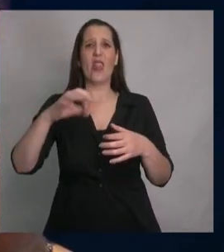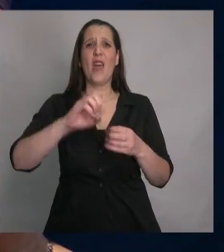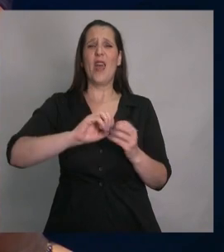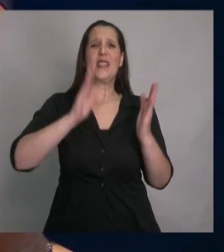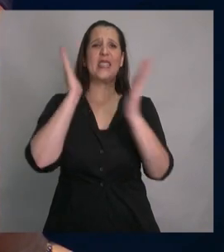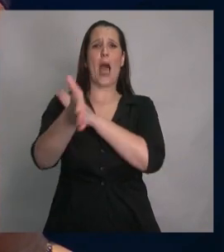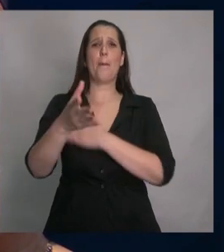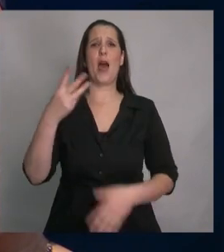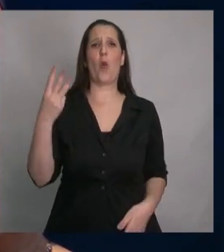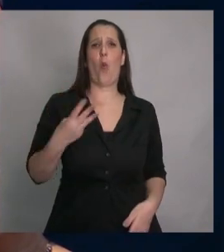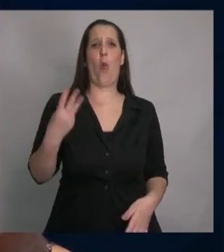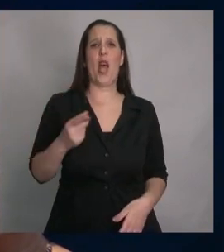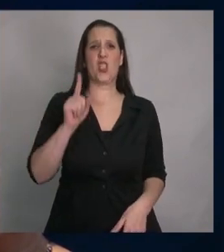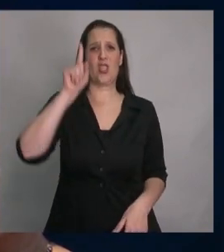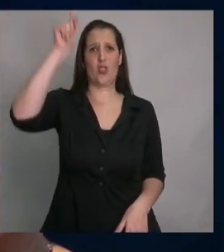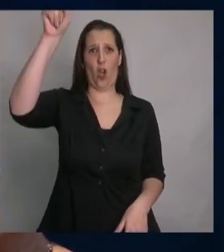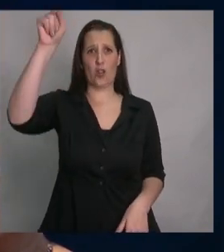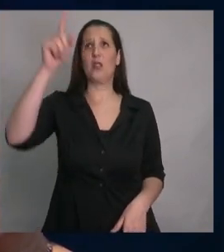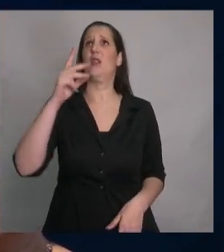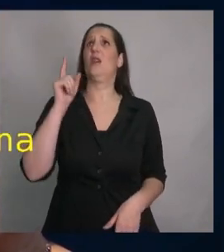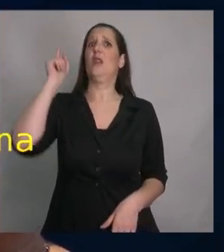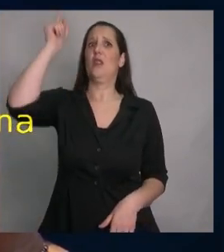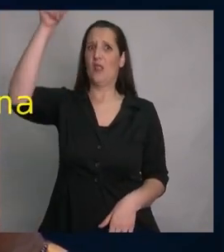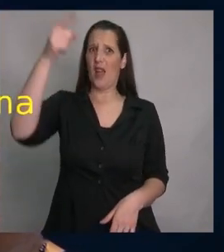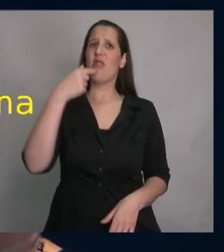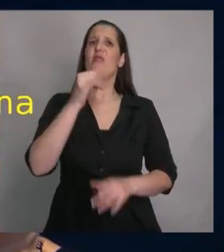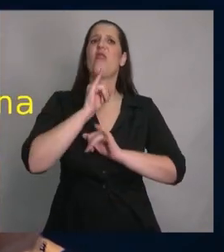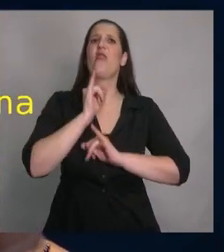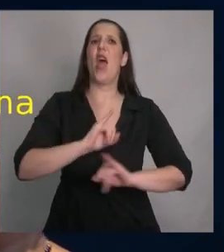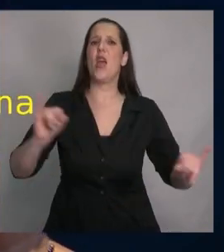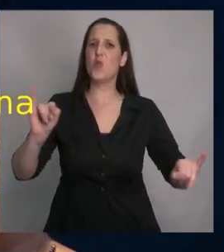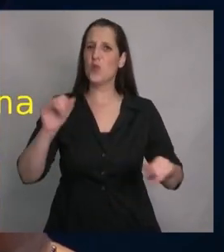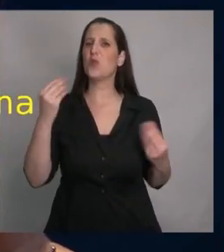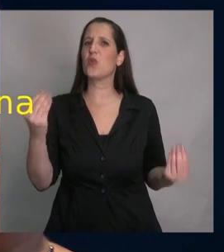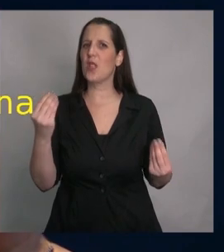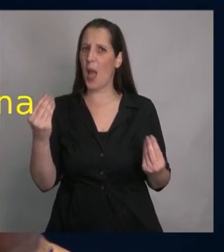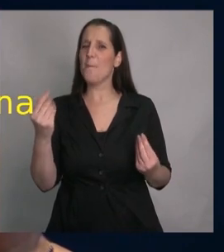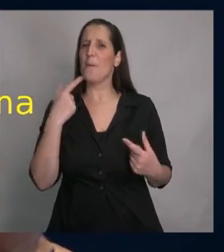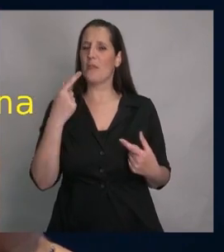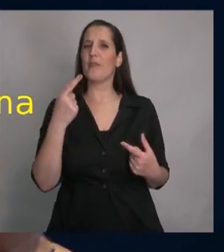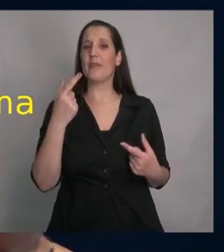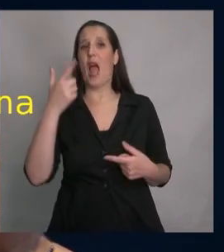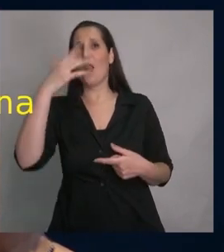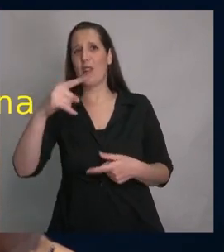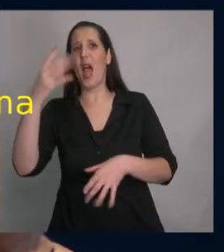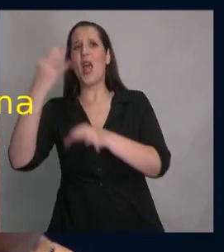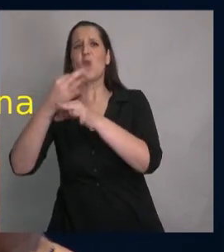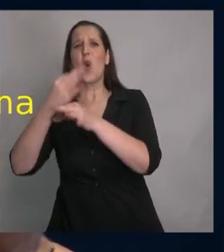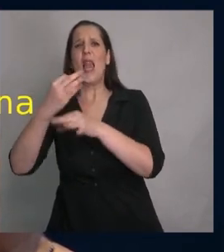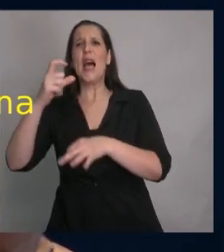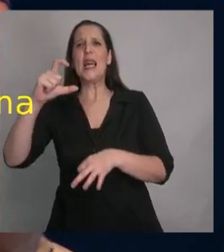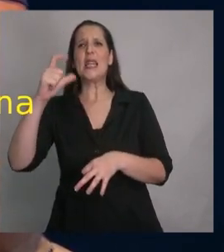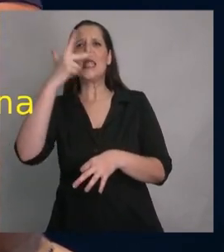la conivencia de la escuela de Chicago con la dictadura de Pinochet. Un mes después,